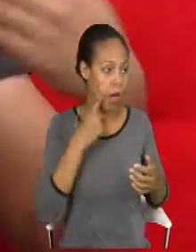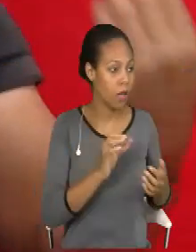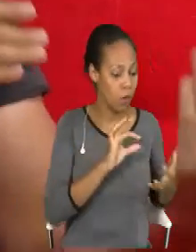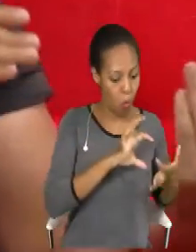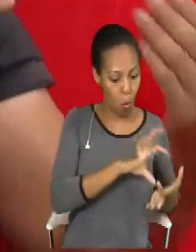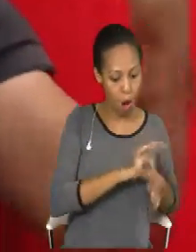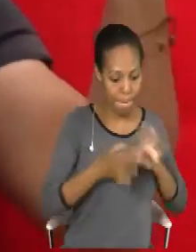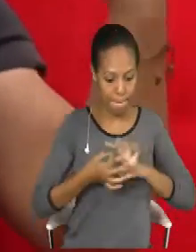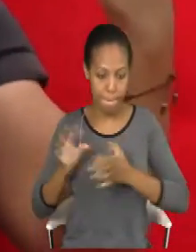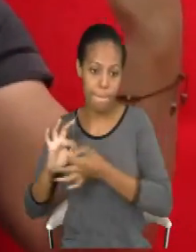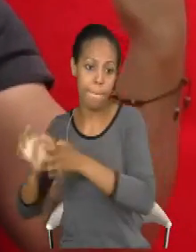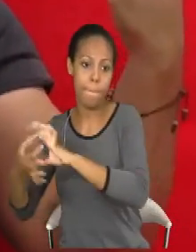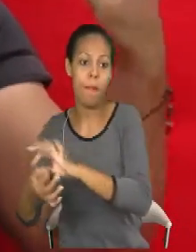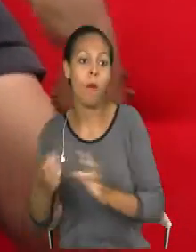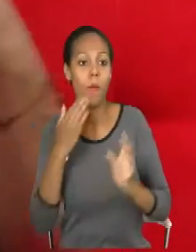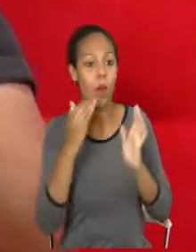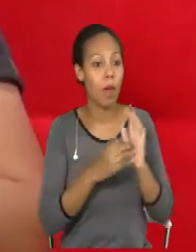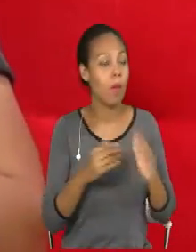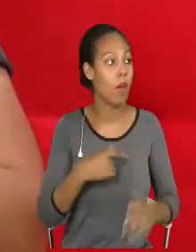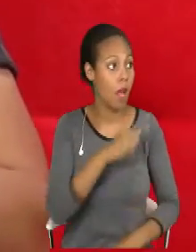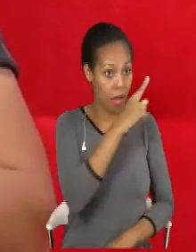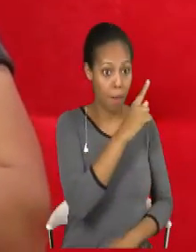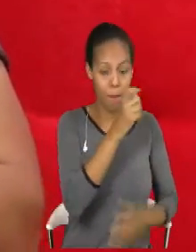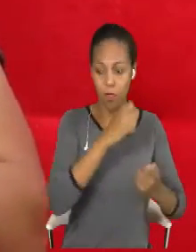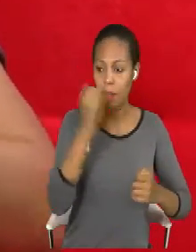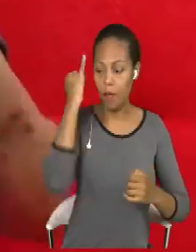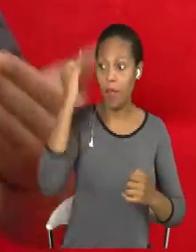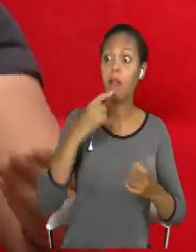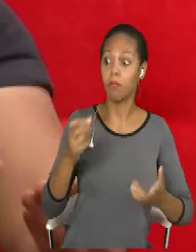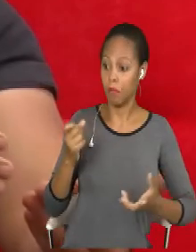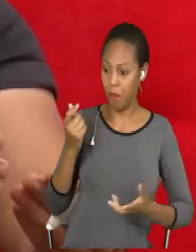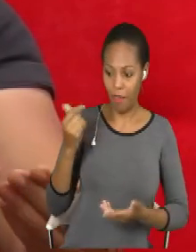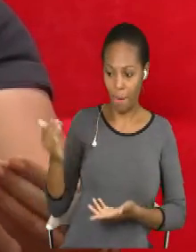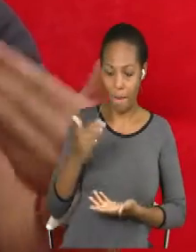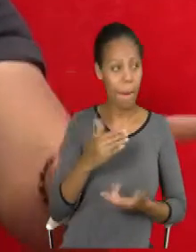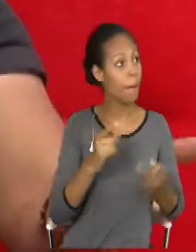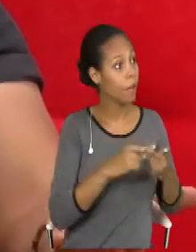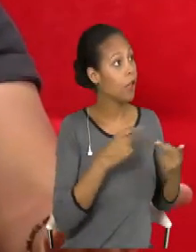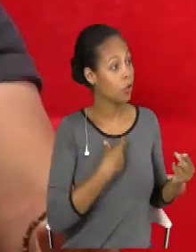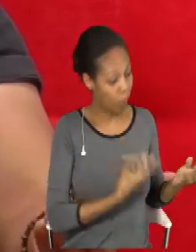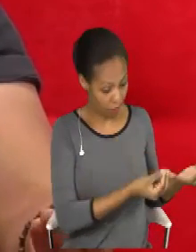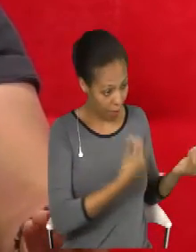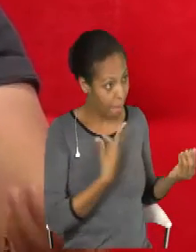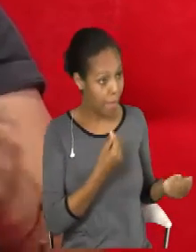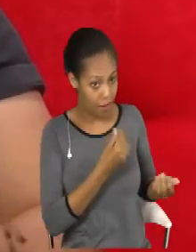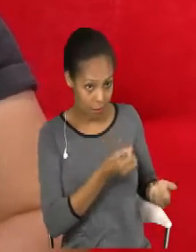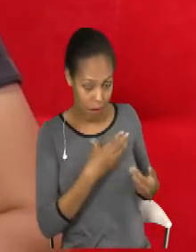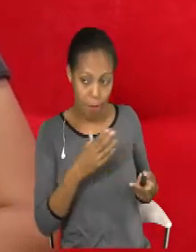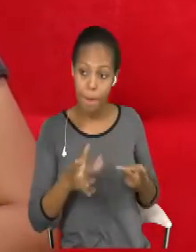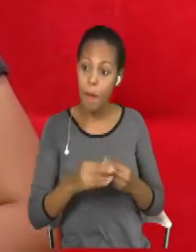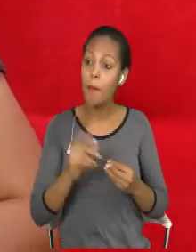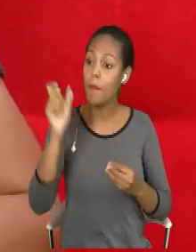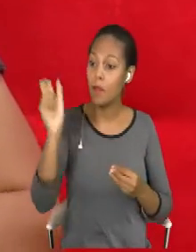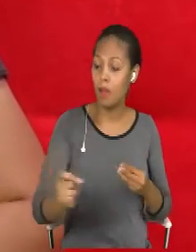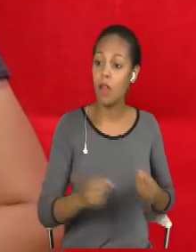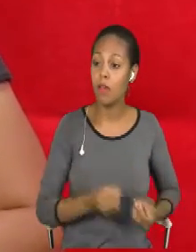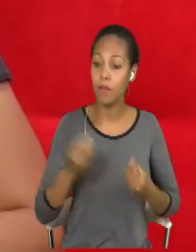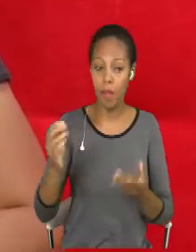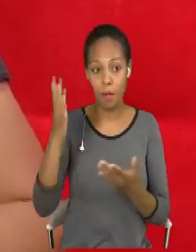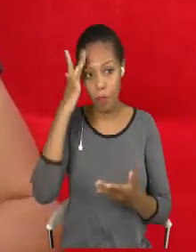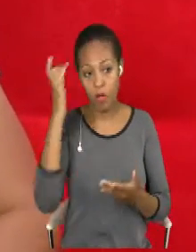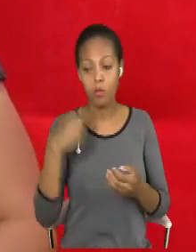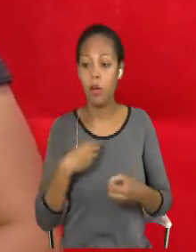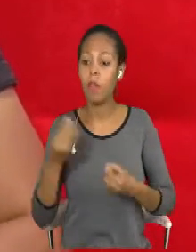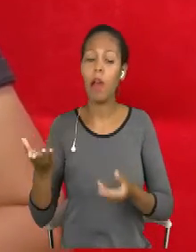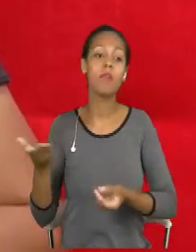cual gana el dueño, gana la otra persona y gana el cliente porque recibe un servicio de forma exclusiva,